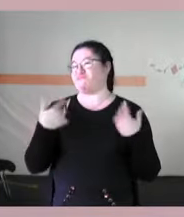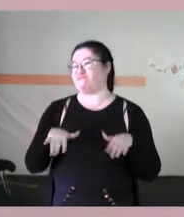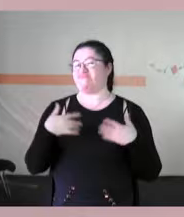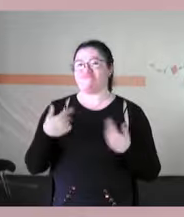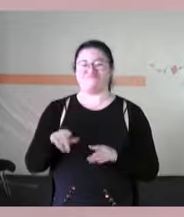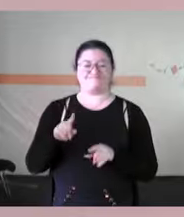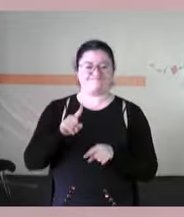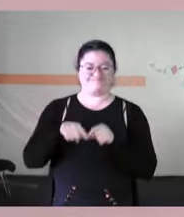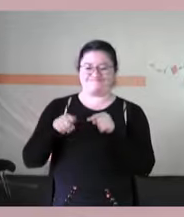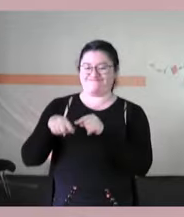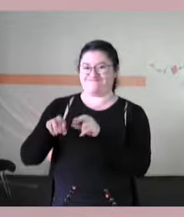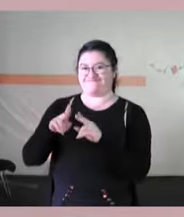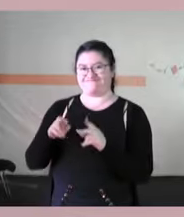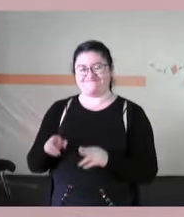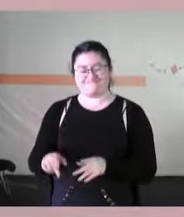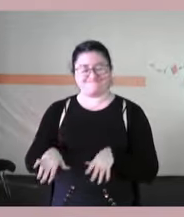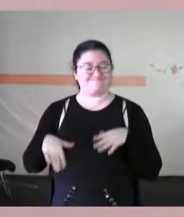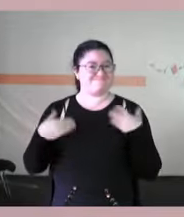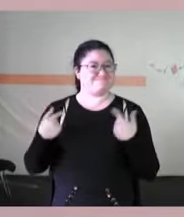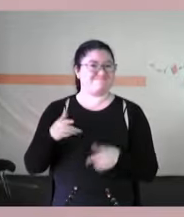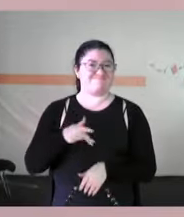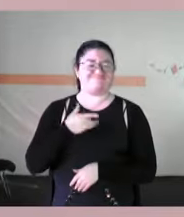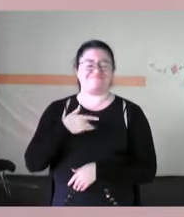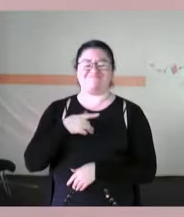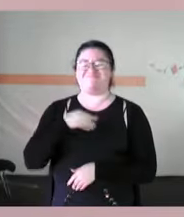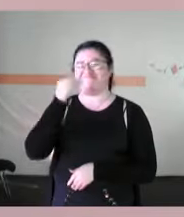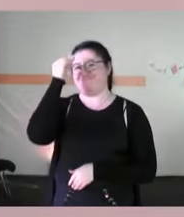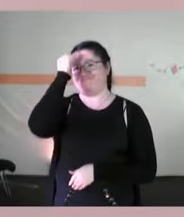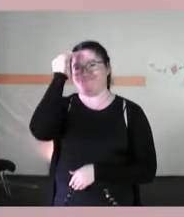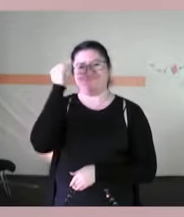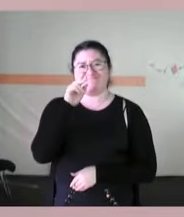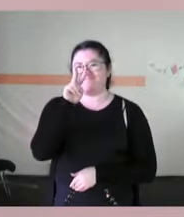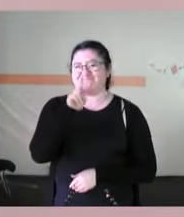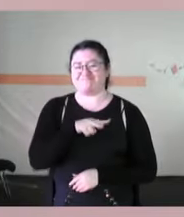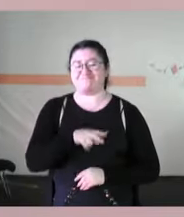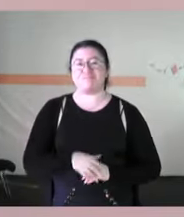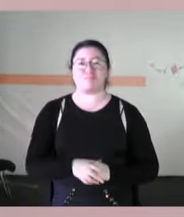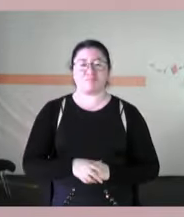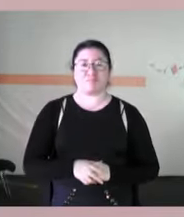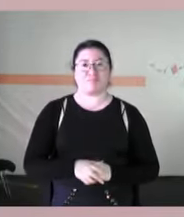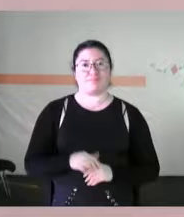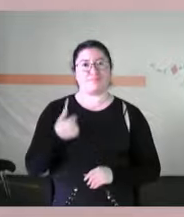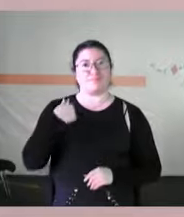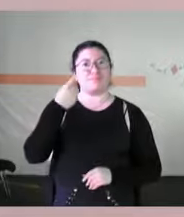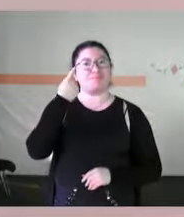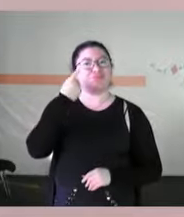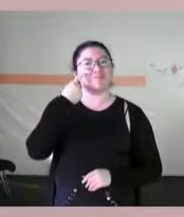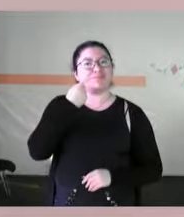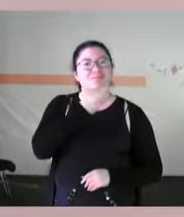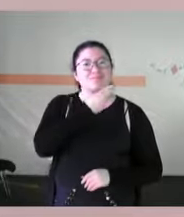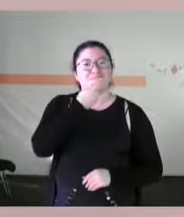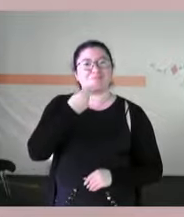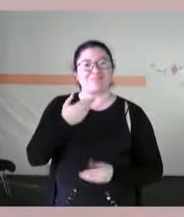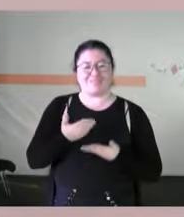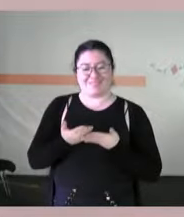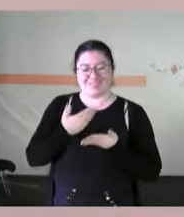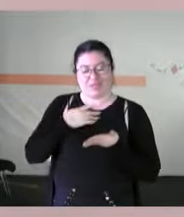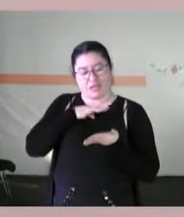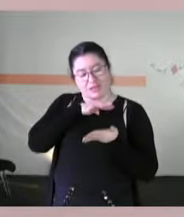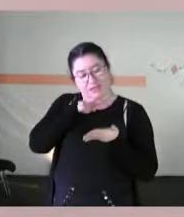Para mí es de los grandes horrores de mi vida. O sea, de hecho, fíjense, o sea, ustedes que me han leído y que